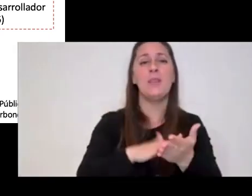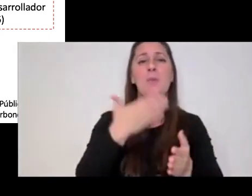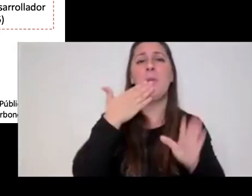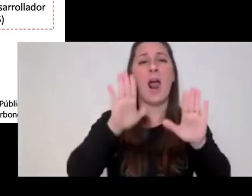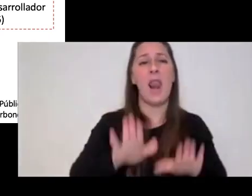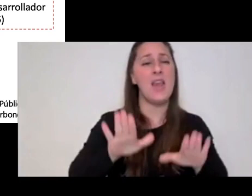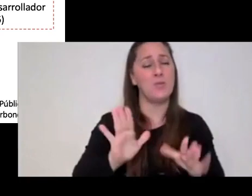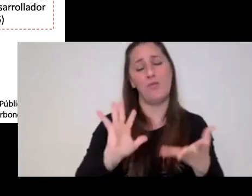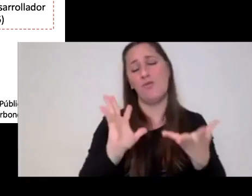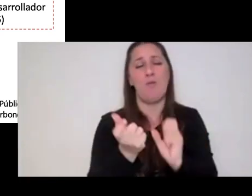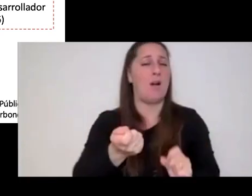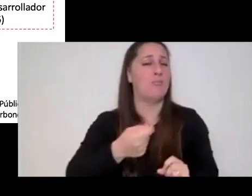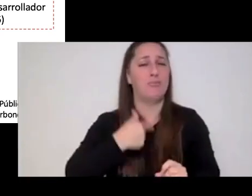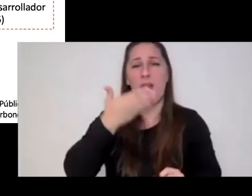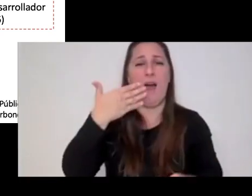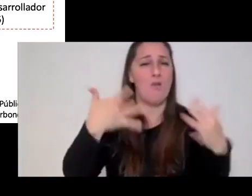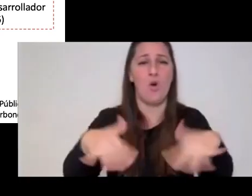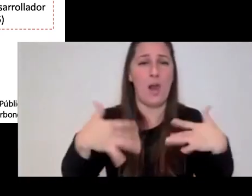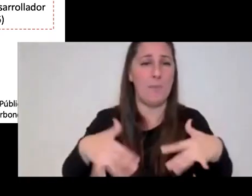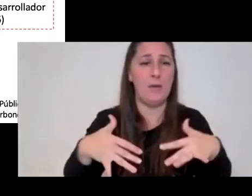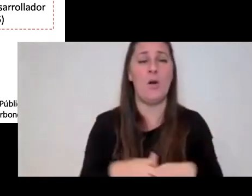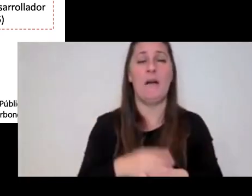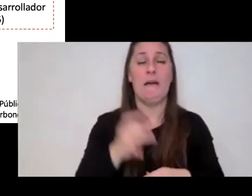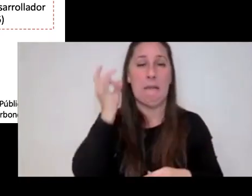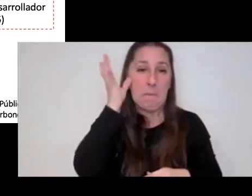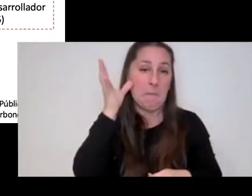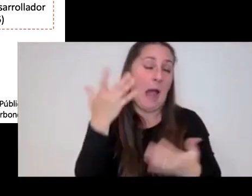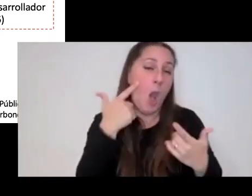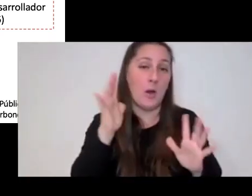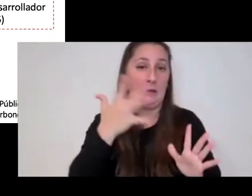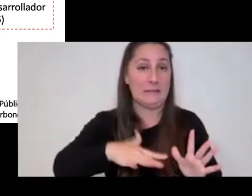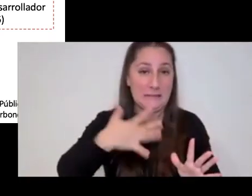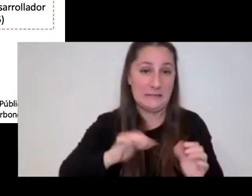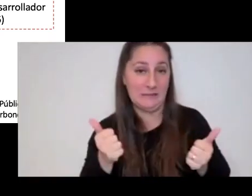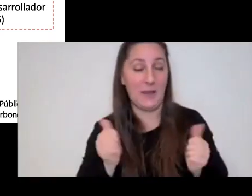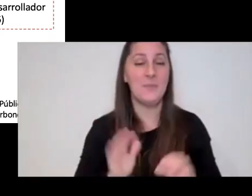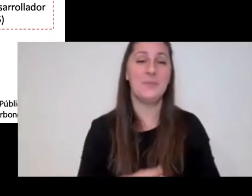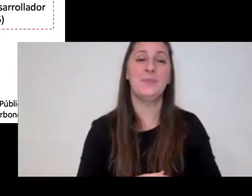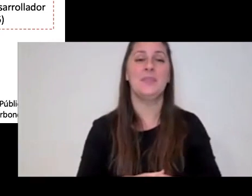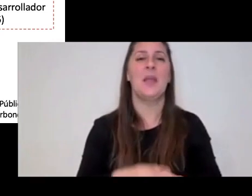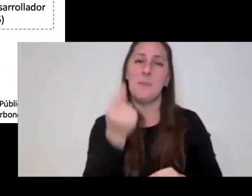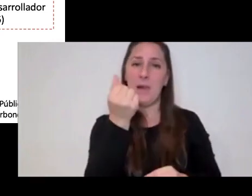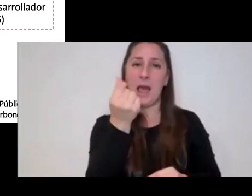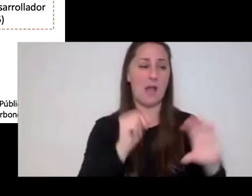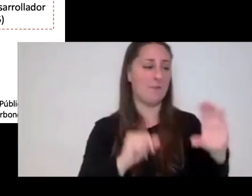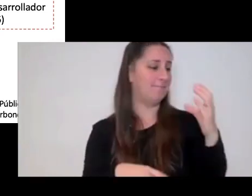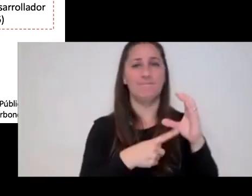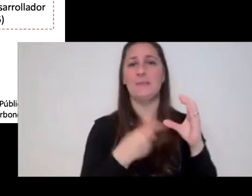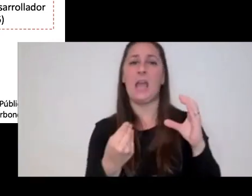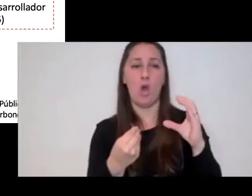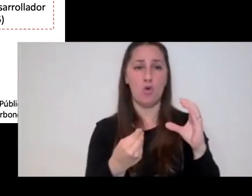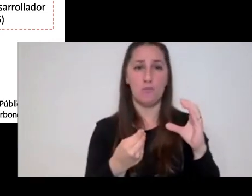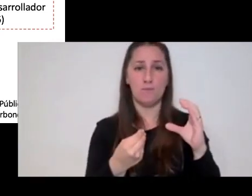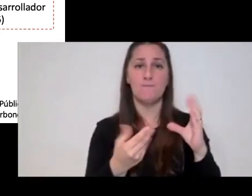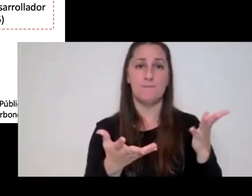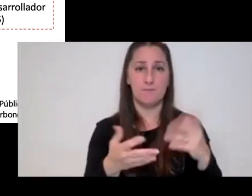que hablo así, rápido, y espero que me hayan podido seguir. ¿Qué hago con el dinero? Y esta es la cuestión que también a veces percibí que no